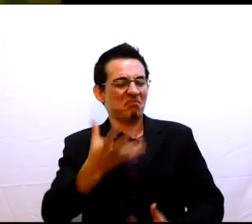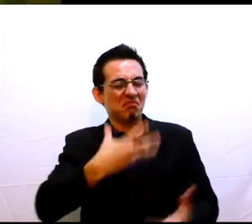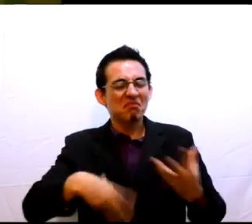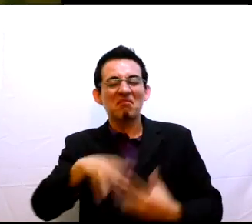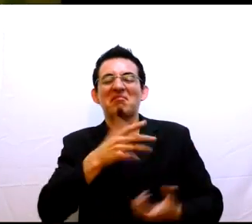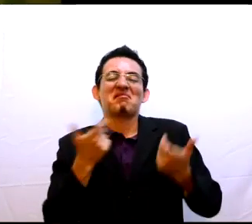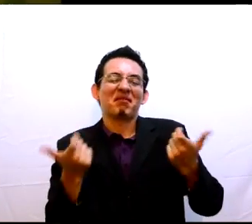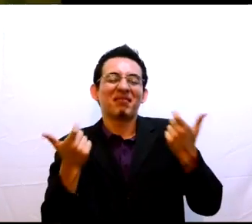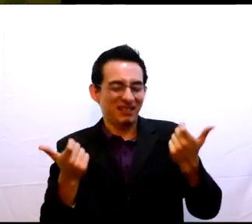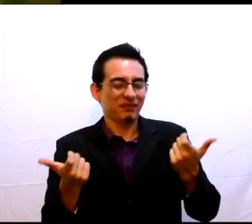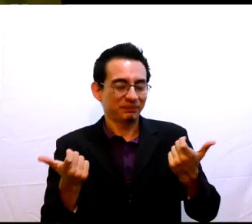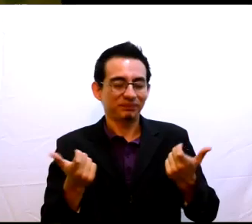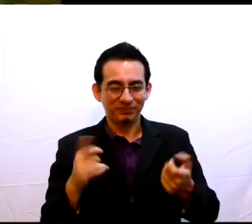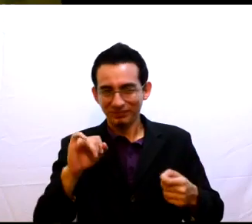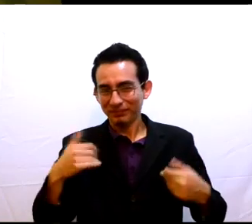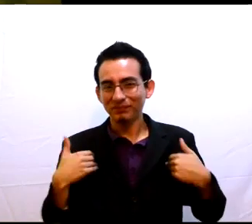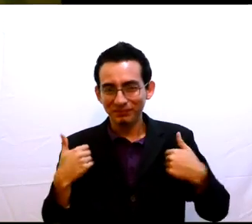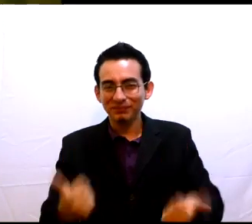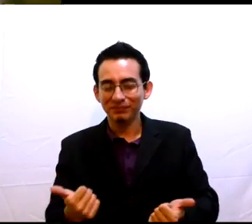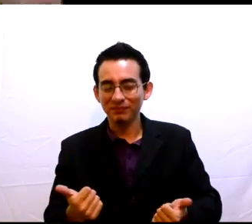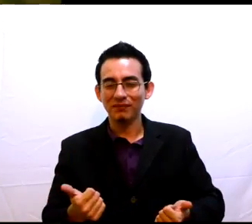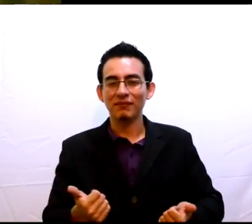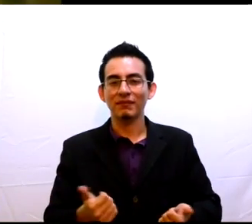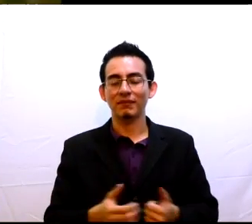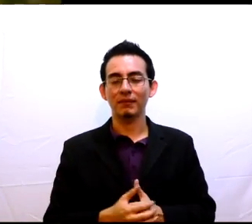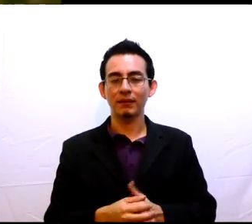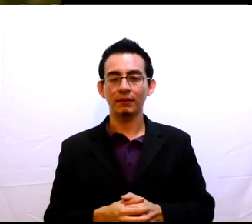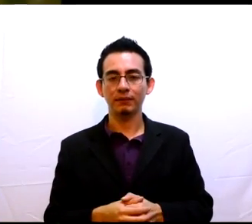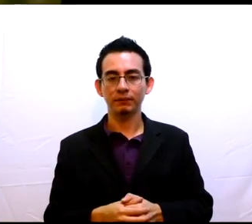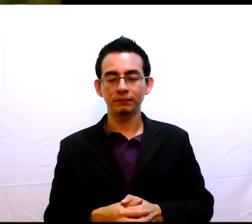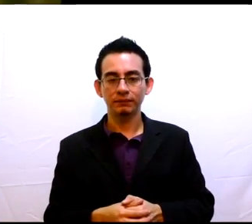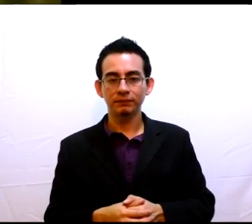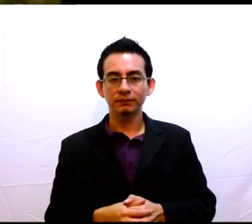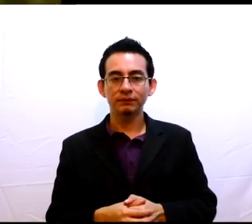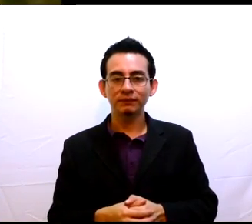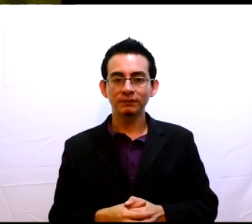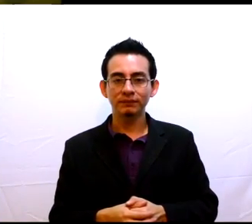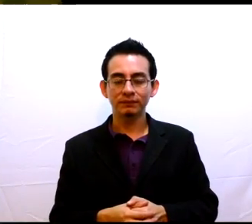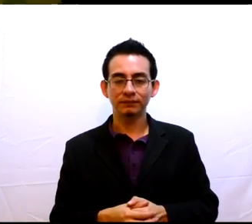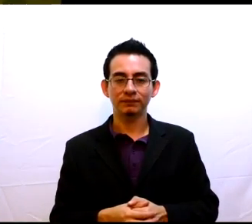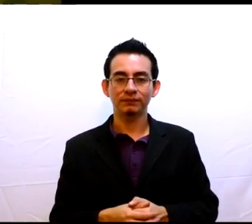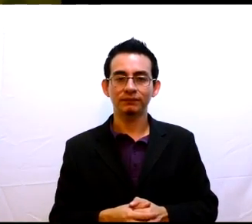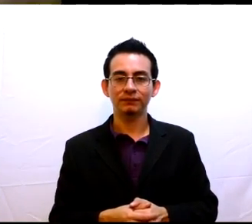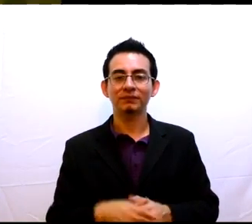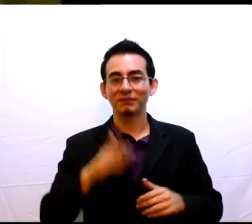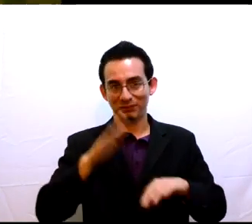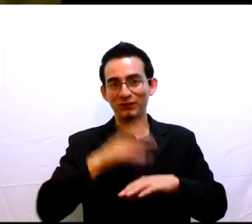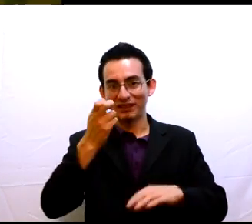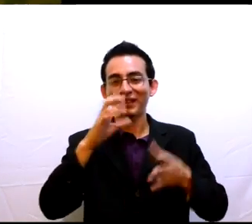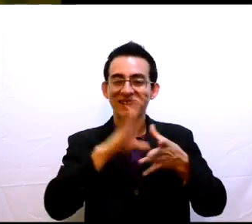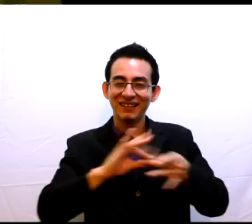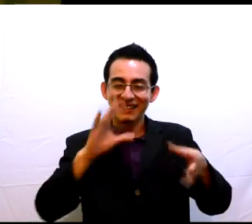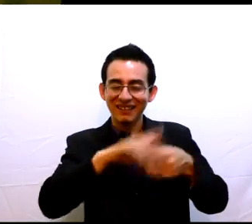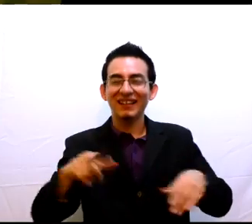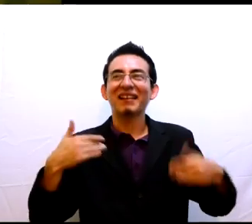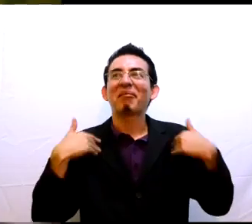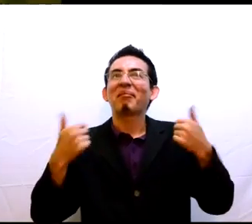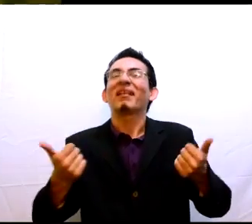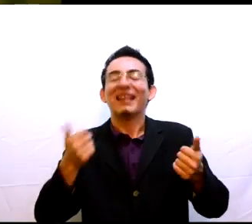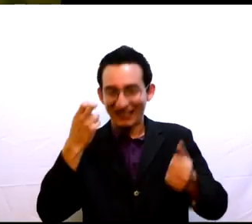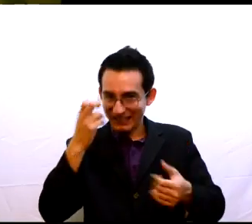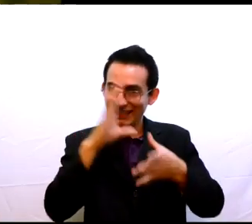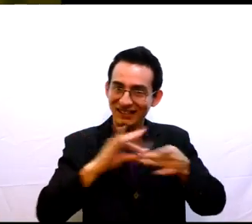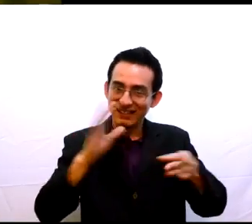entendiendo no espero que si hasta ha ido oye llamas no ok